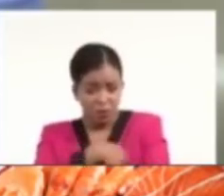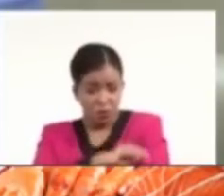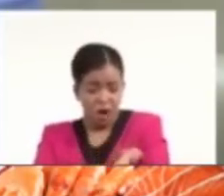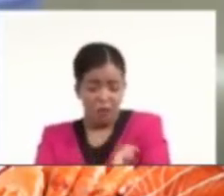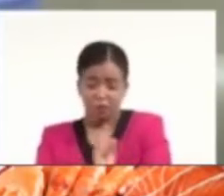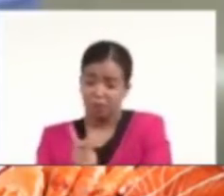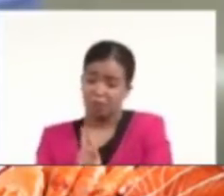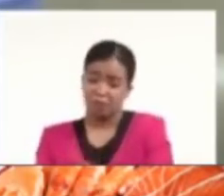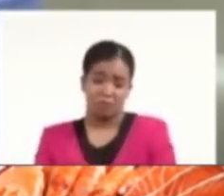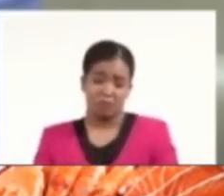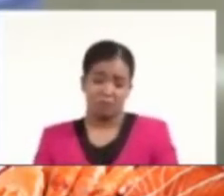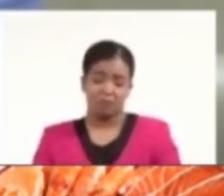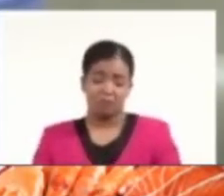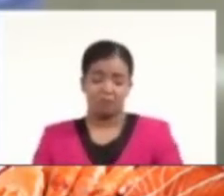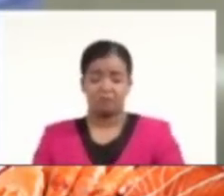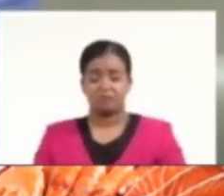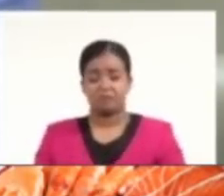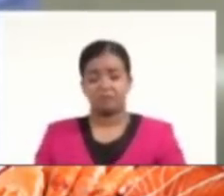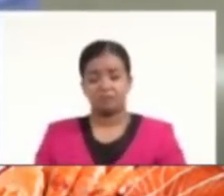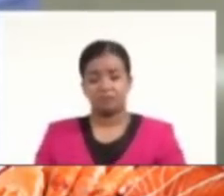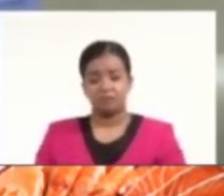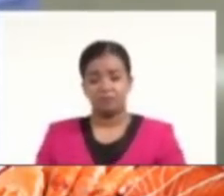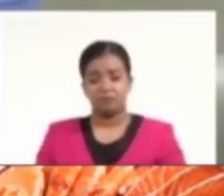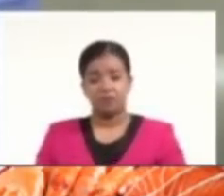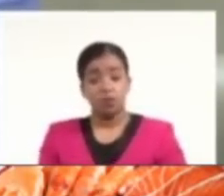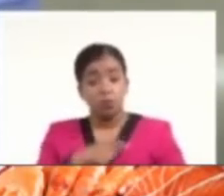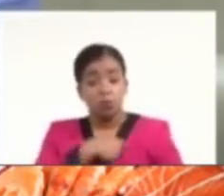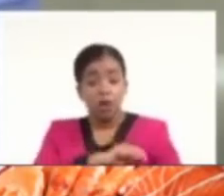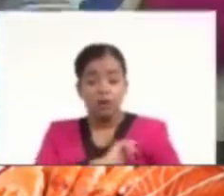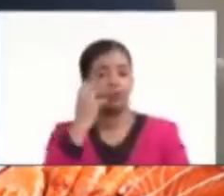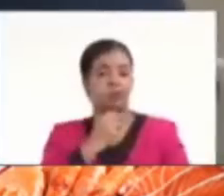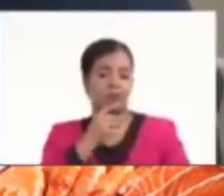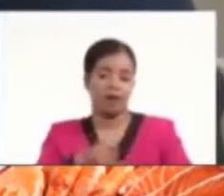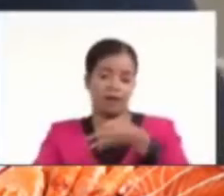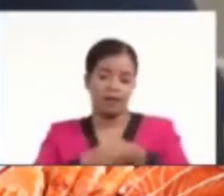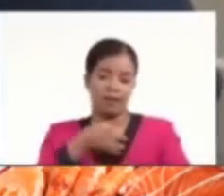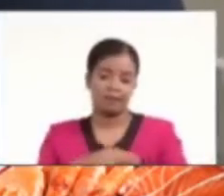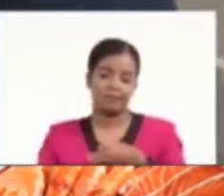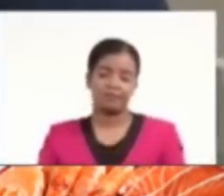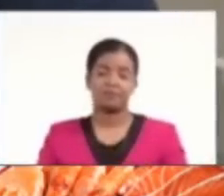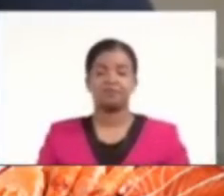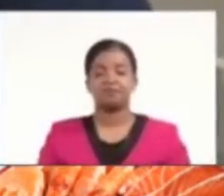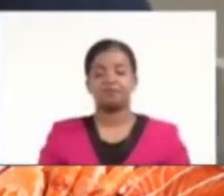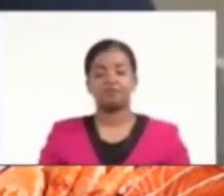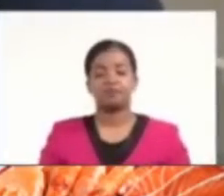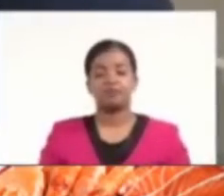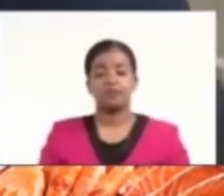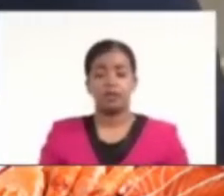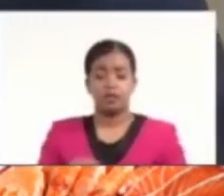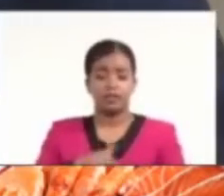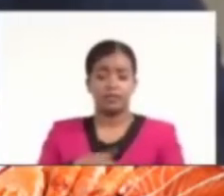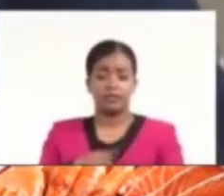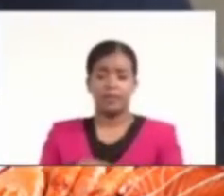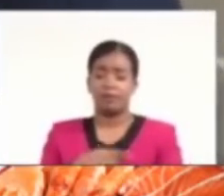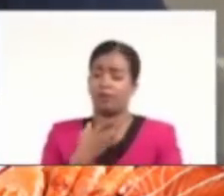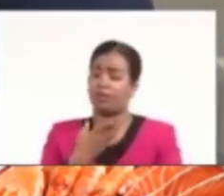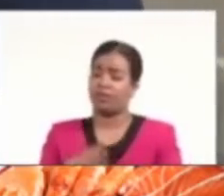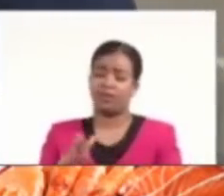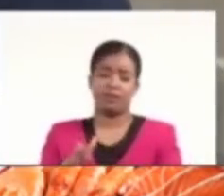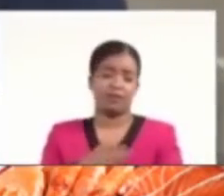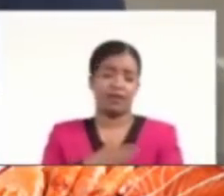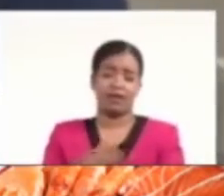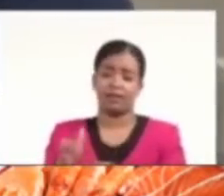nuestra población. Y como bien dije al inicio, nuestro pueblo también está esperando soluciones. Vivimos tiempos diferentes y hay que buscar